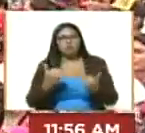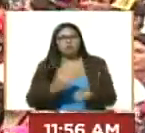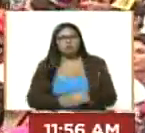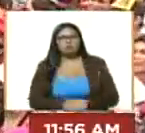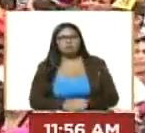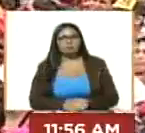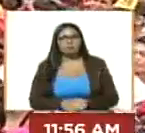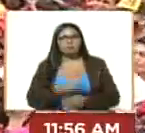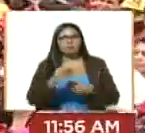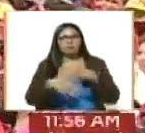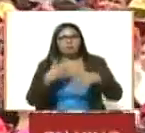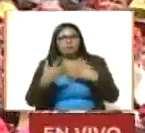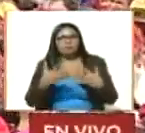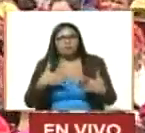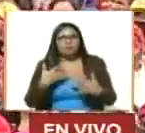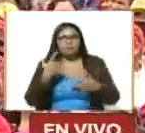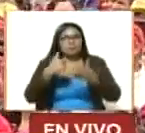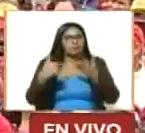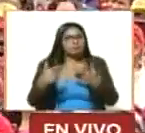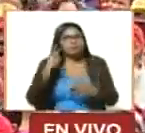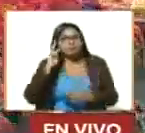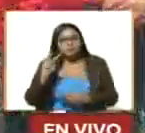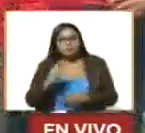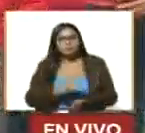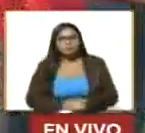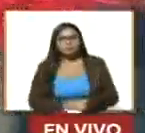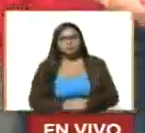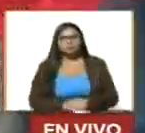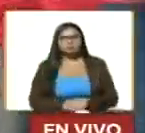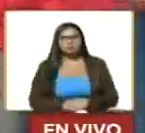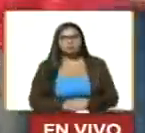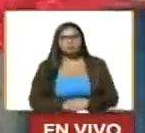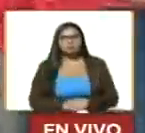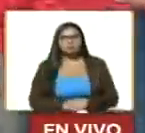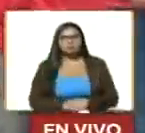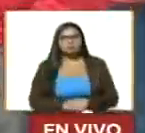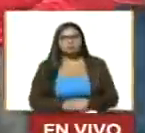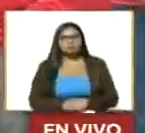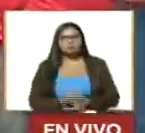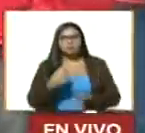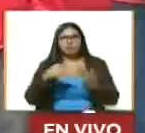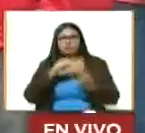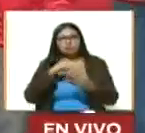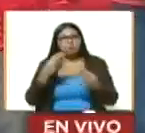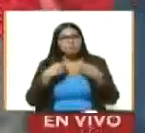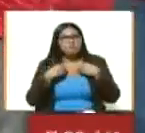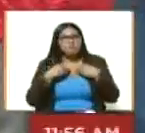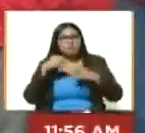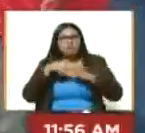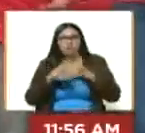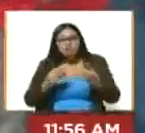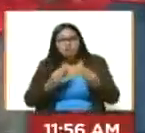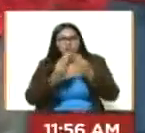como un remolino de cosas que vimos, ¿no? Y de cosas que vivimos junto a